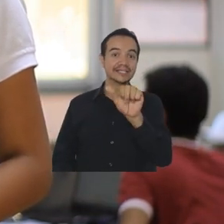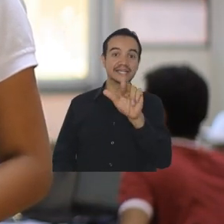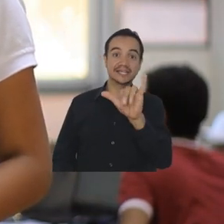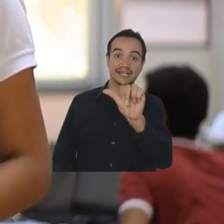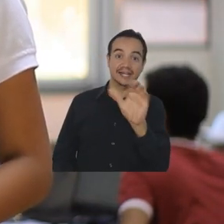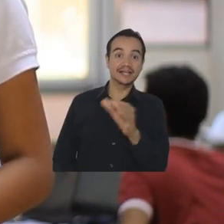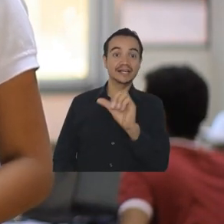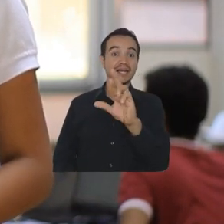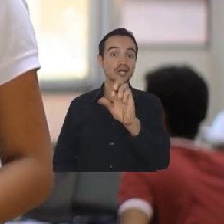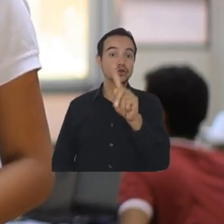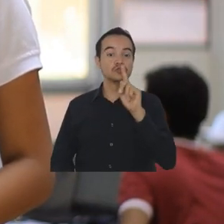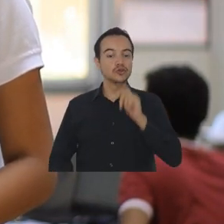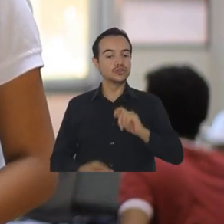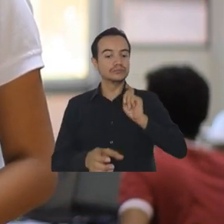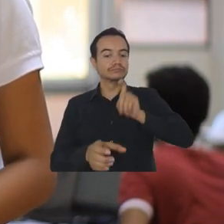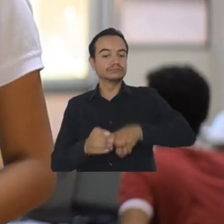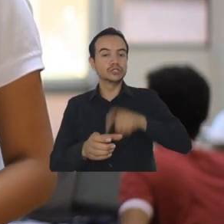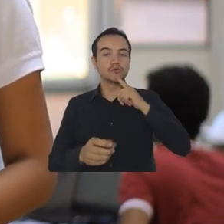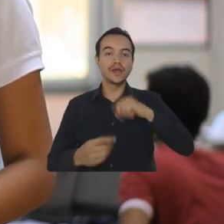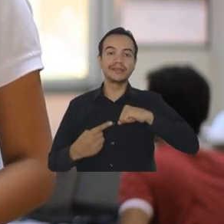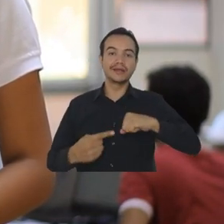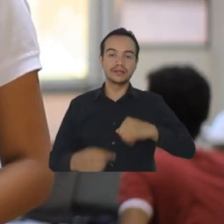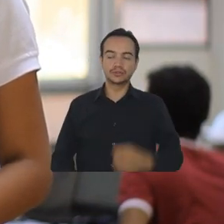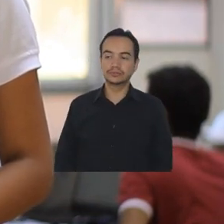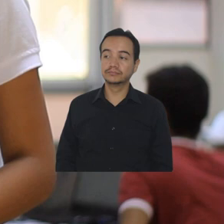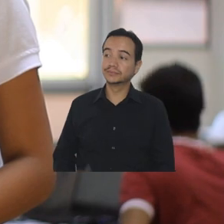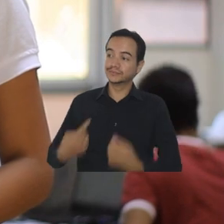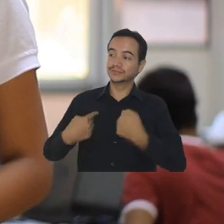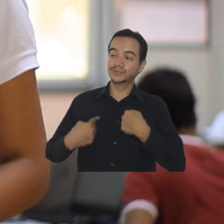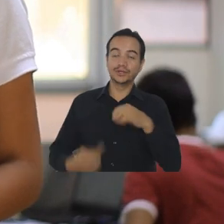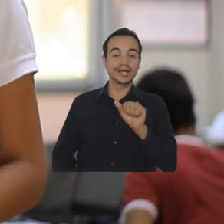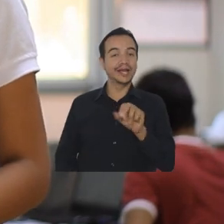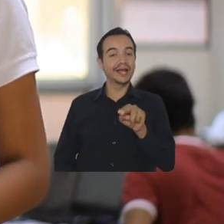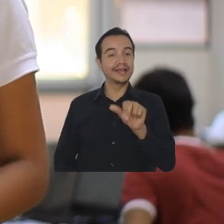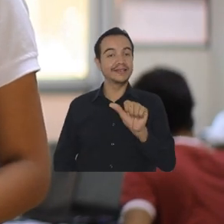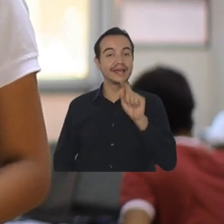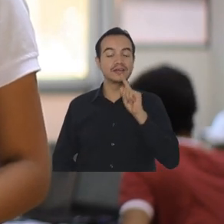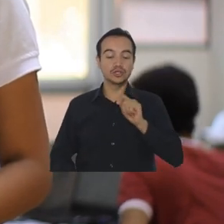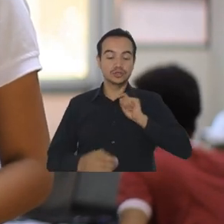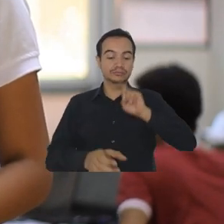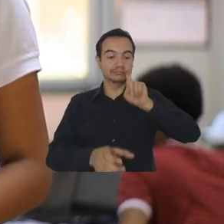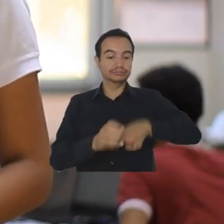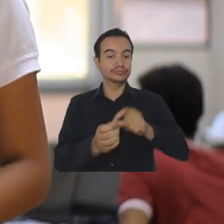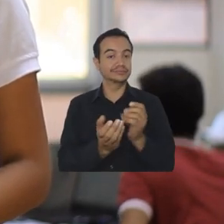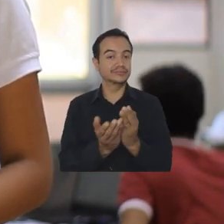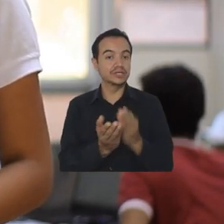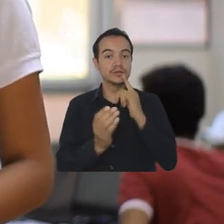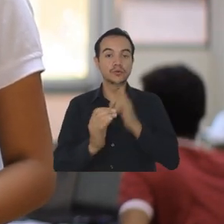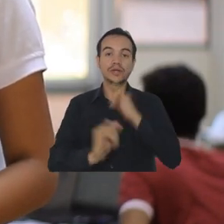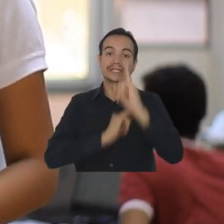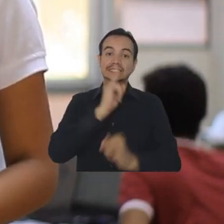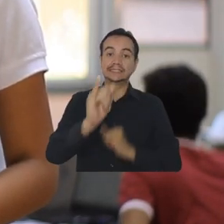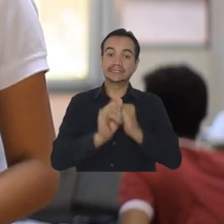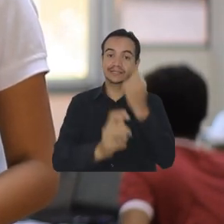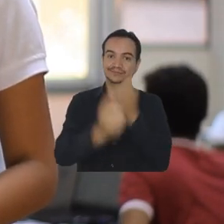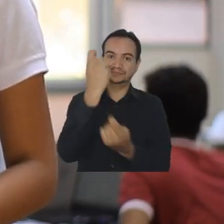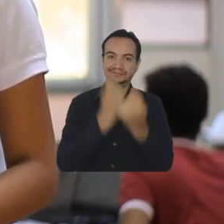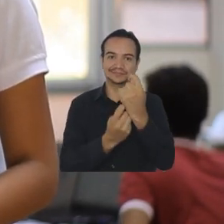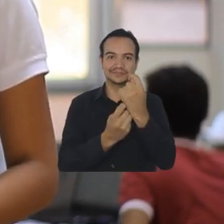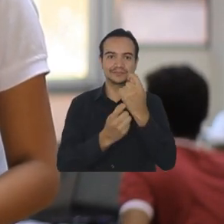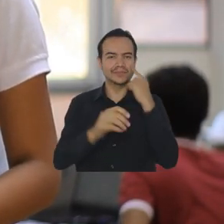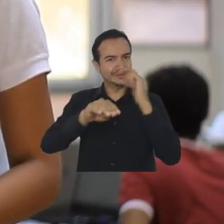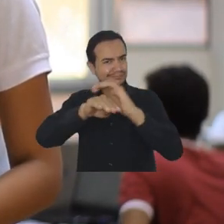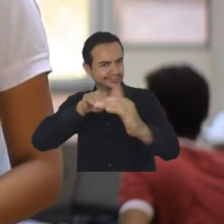Caro, estudiante del programa de Derecho. Y yo soy Ana Kukunuba, estudiante del programa de Negocios Internacionales. Los invitamos a que nos